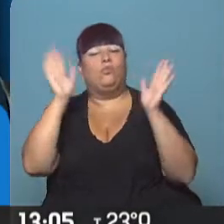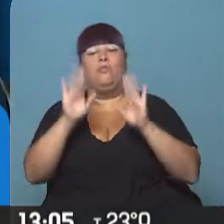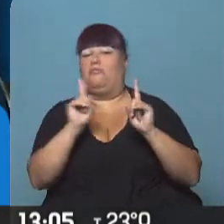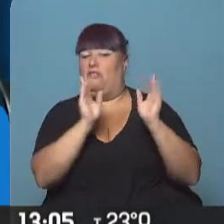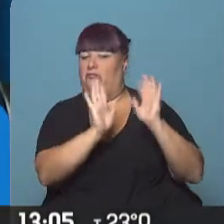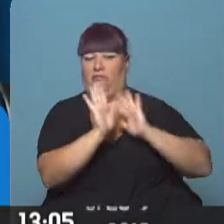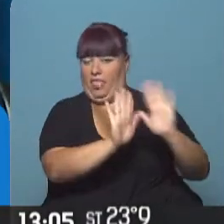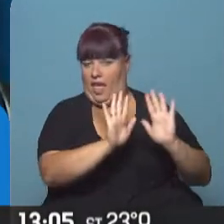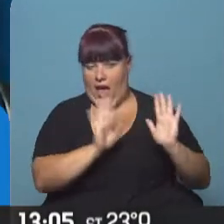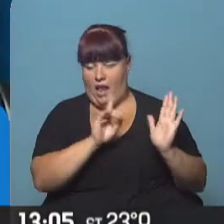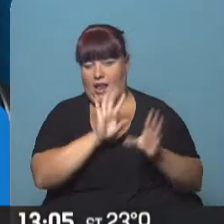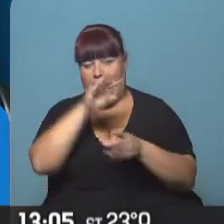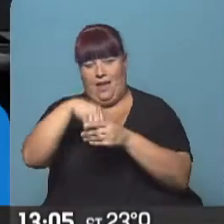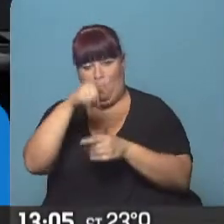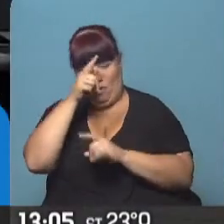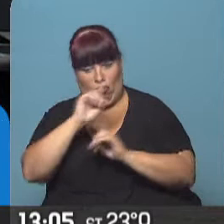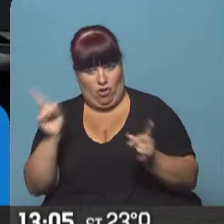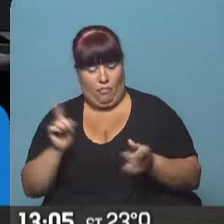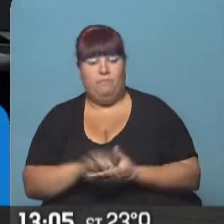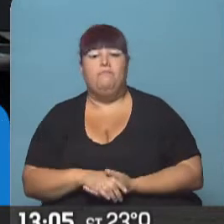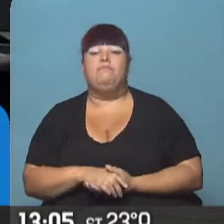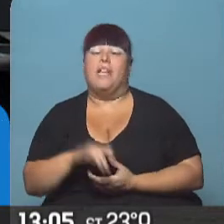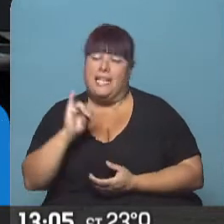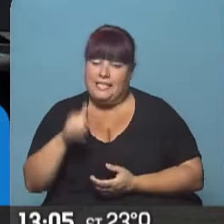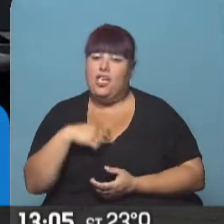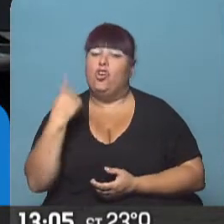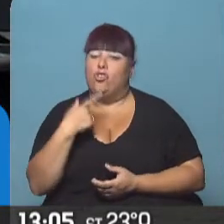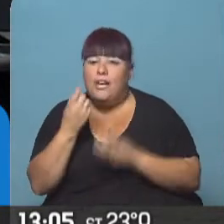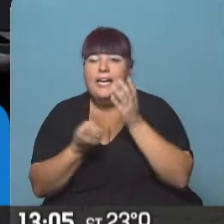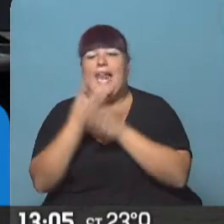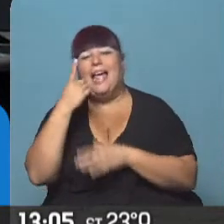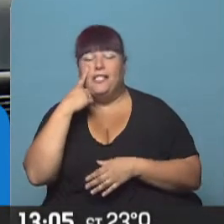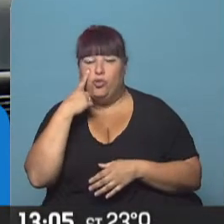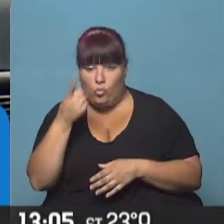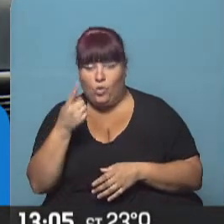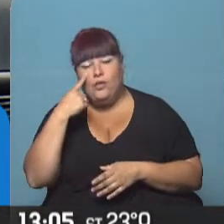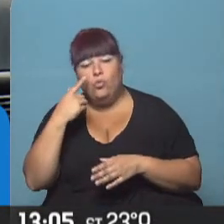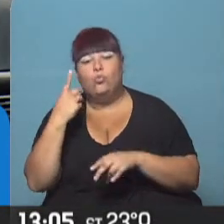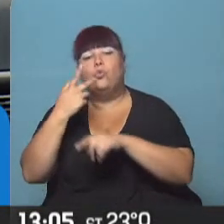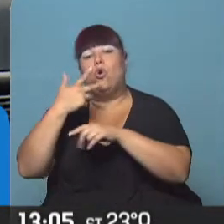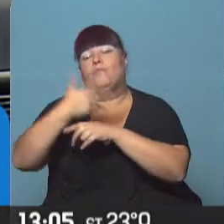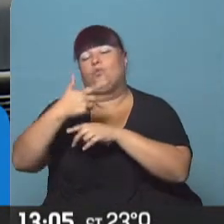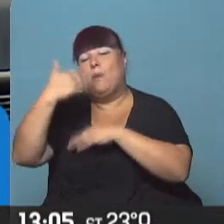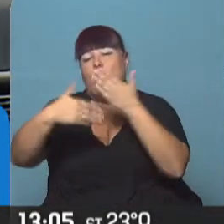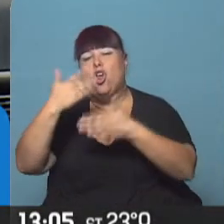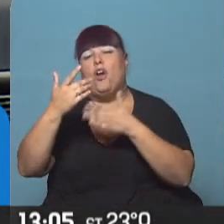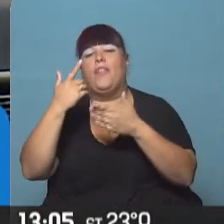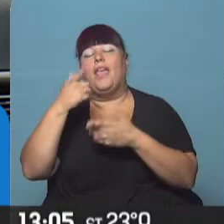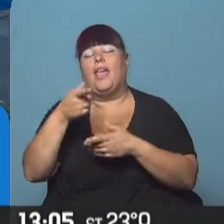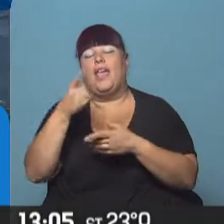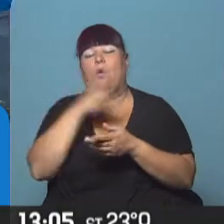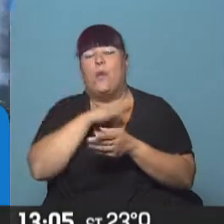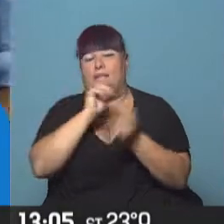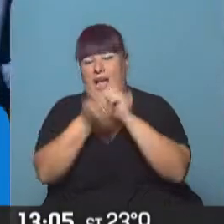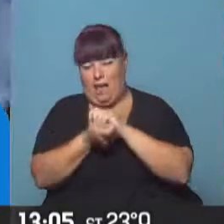formación de la policía. Lo que sí nosotros fue crear un instituto, el Instituto Superior de Seguridad Pública, lo transformamos en una